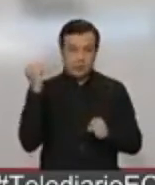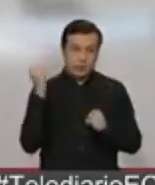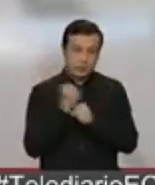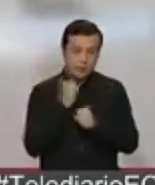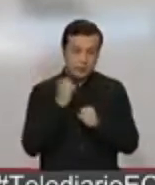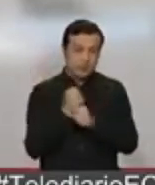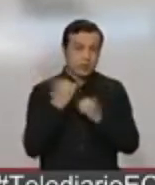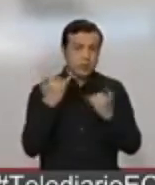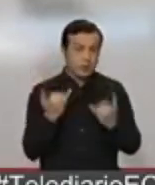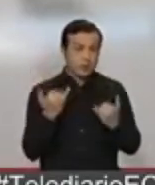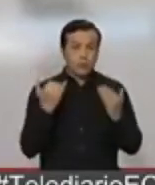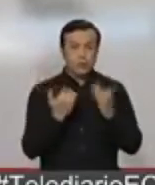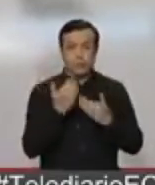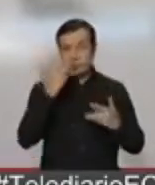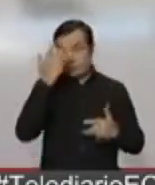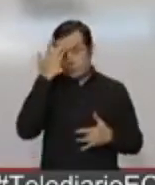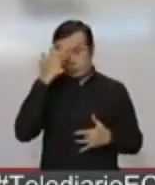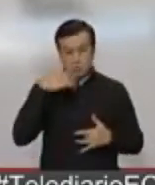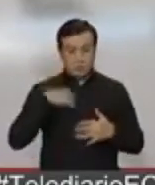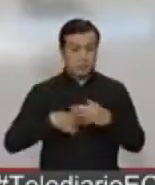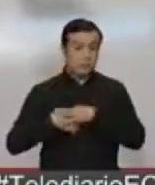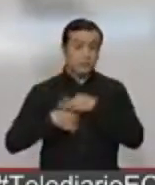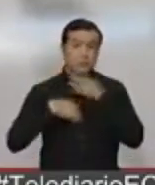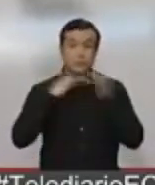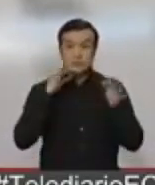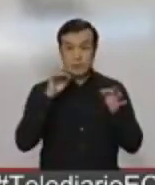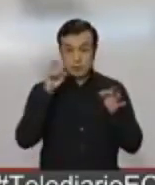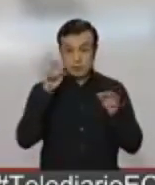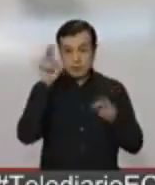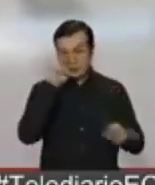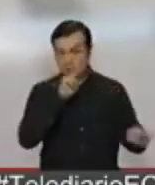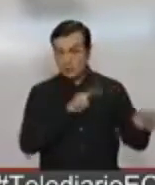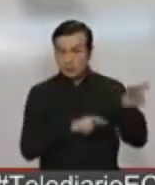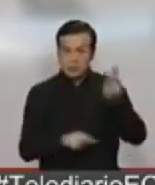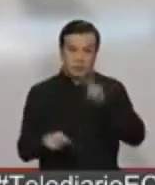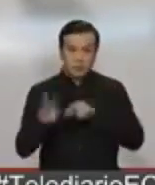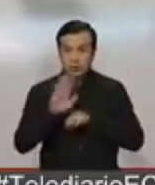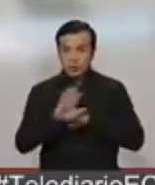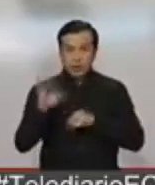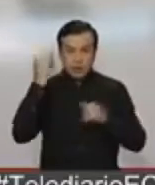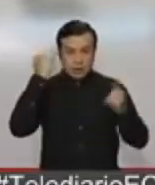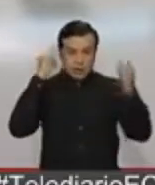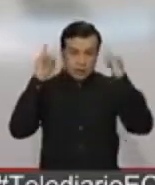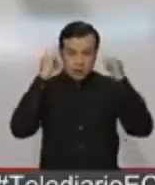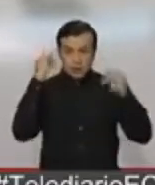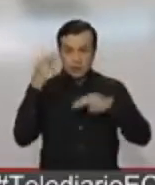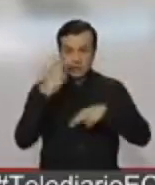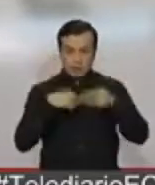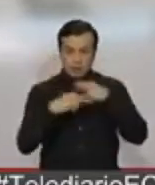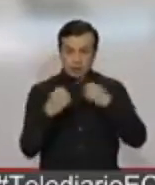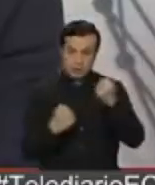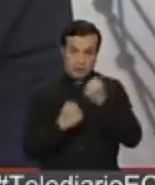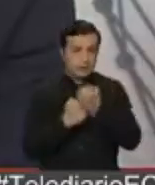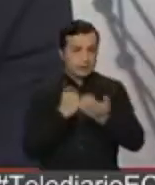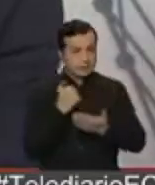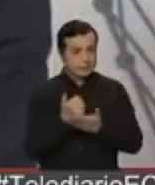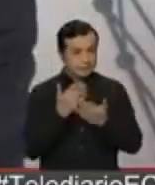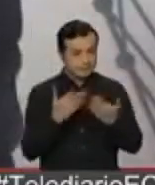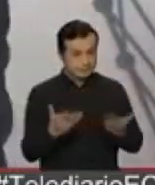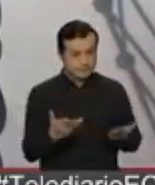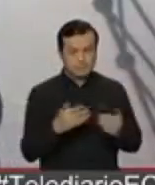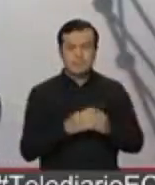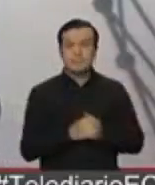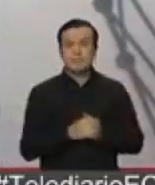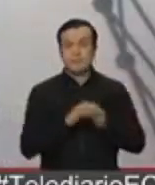con el escenario del cómic se hace necesario también un análisis de cómo están esas ideas de negocio para fortalecerlas bueno además de la